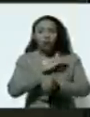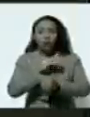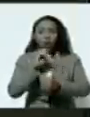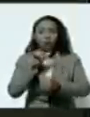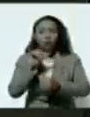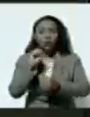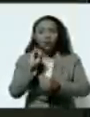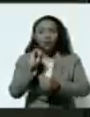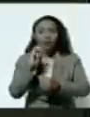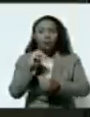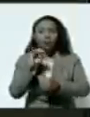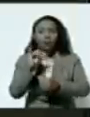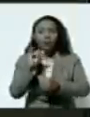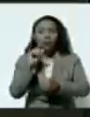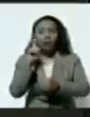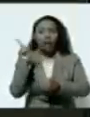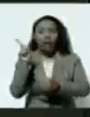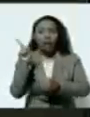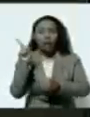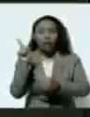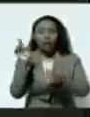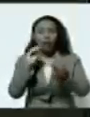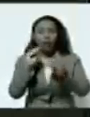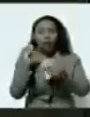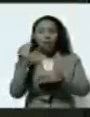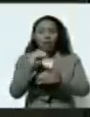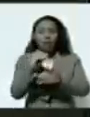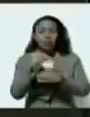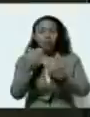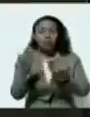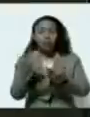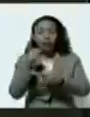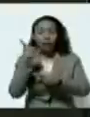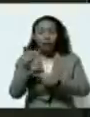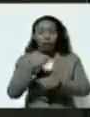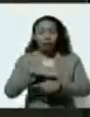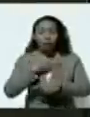Story. Es nada más y nada menos aquel que